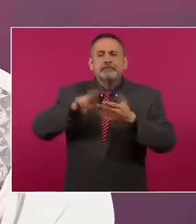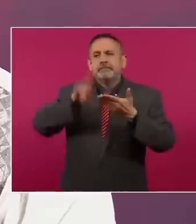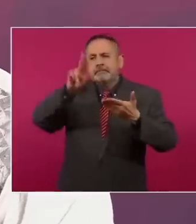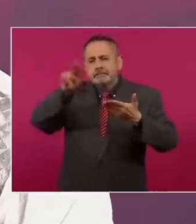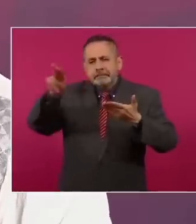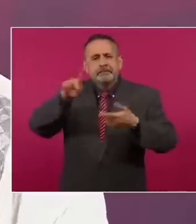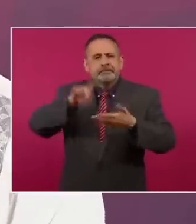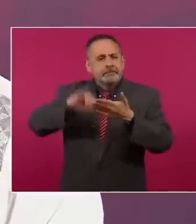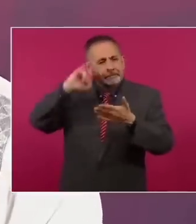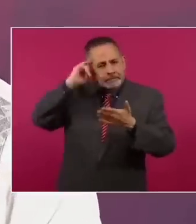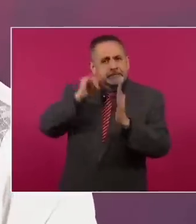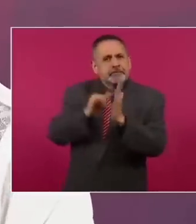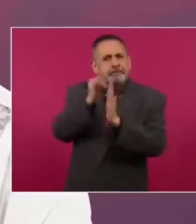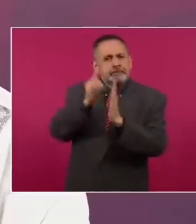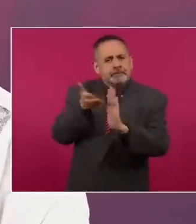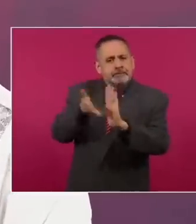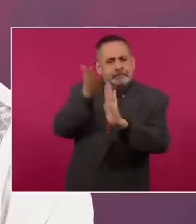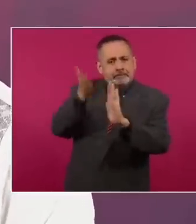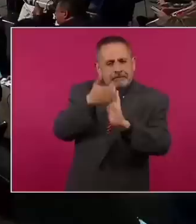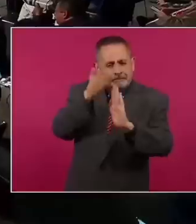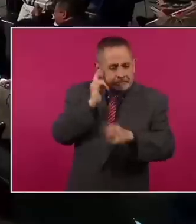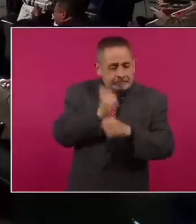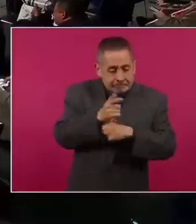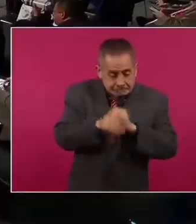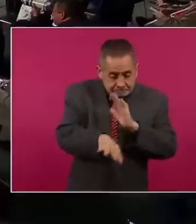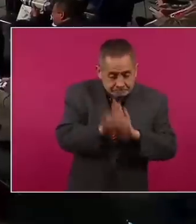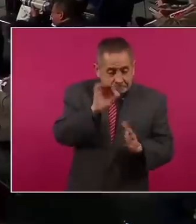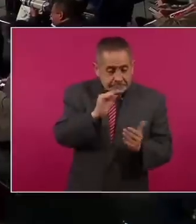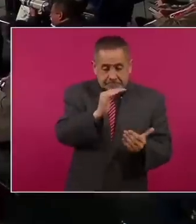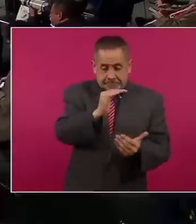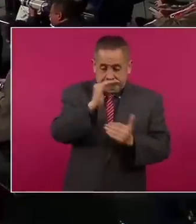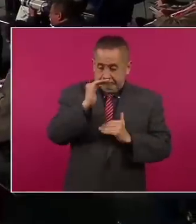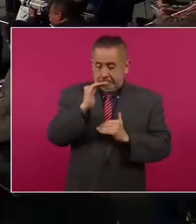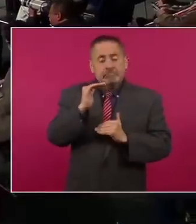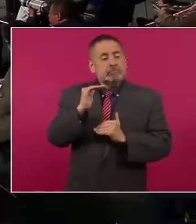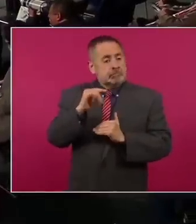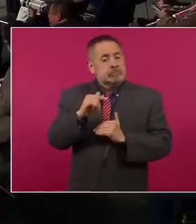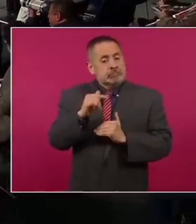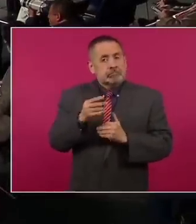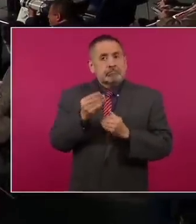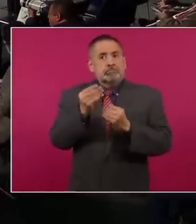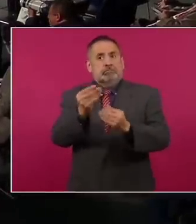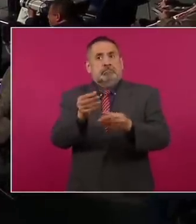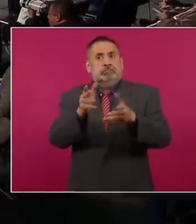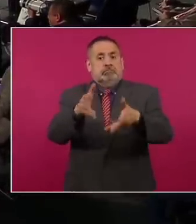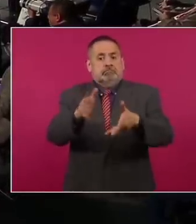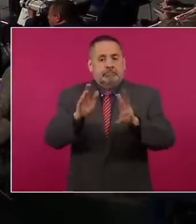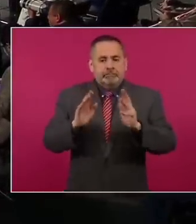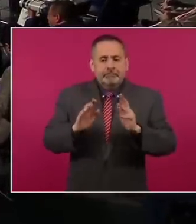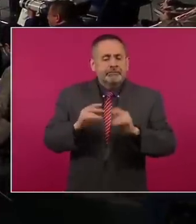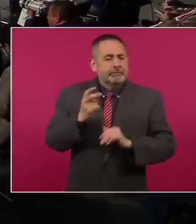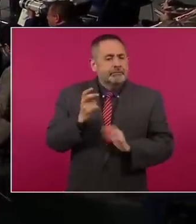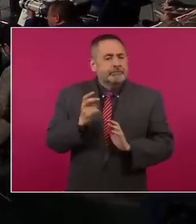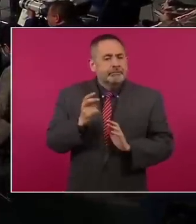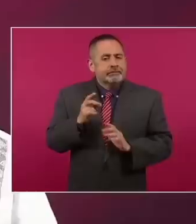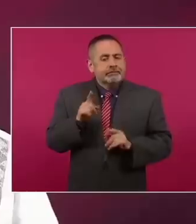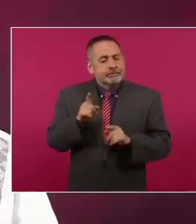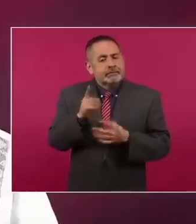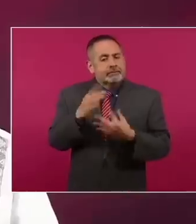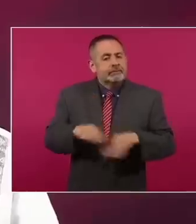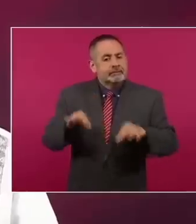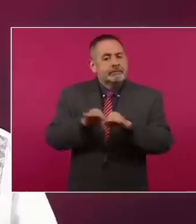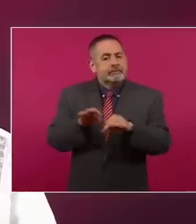que encontraron una de las cajas en una intervención posterior nos habla de la